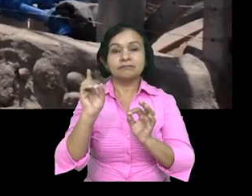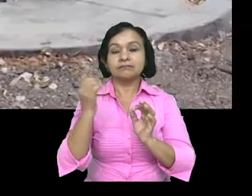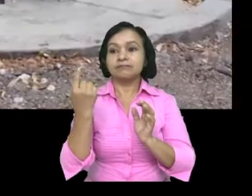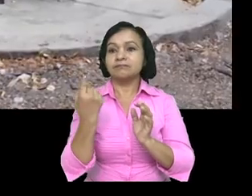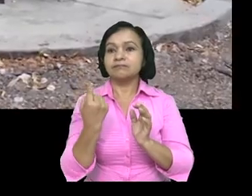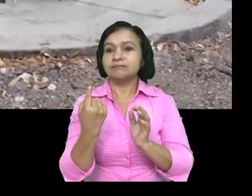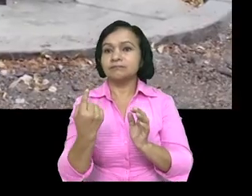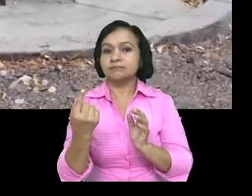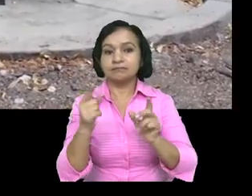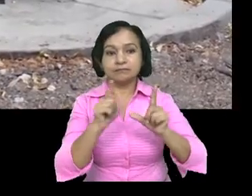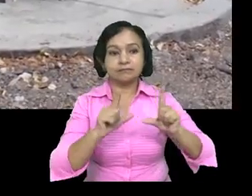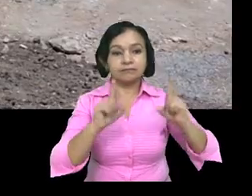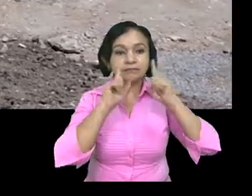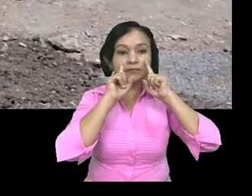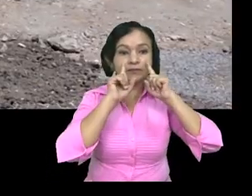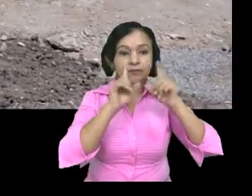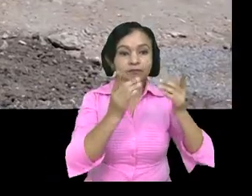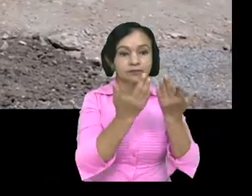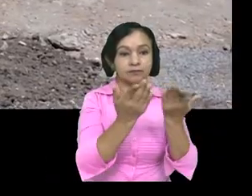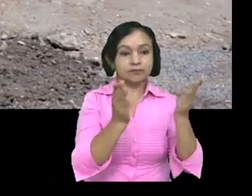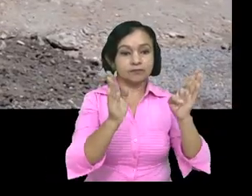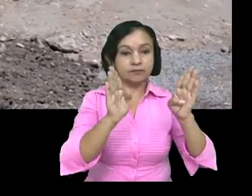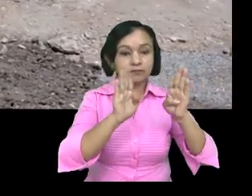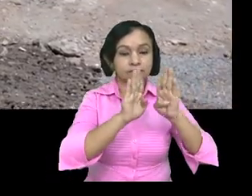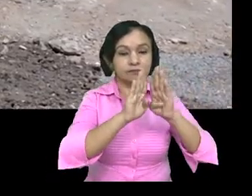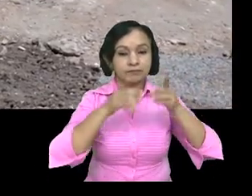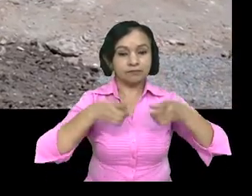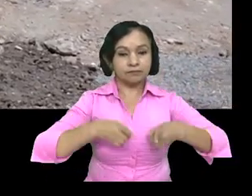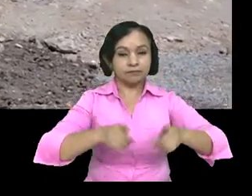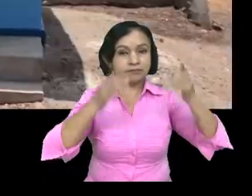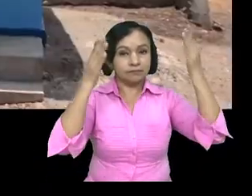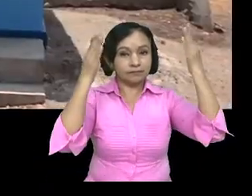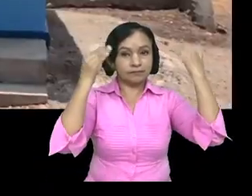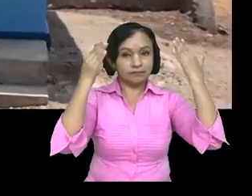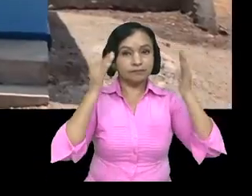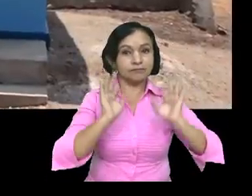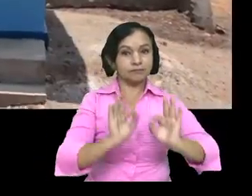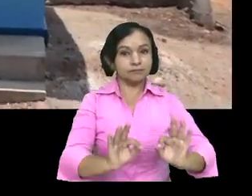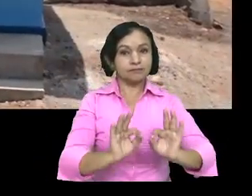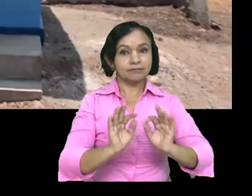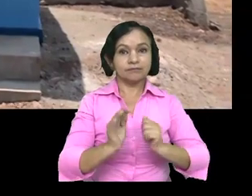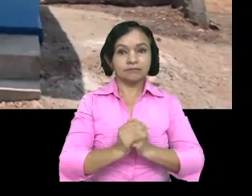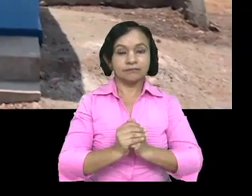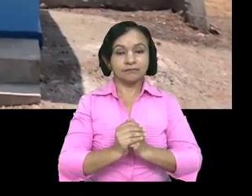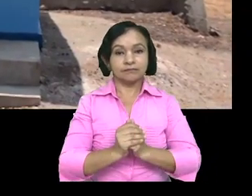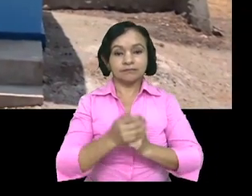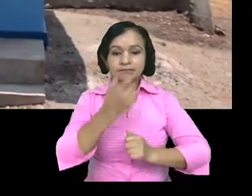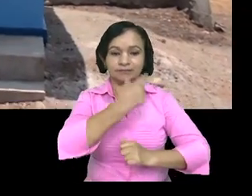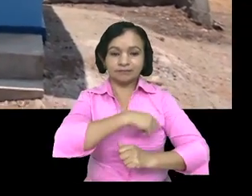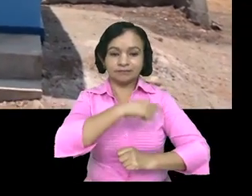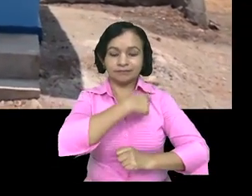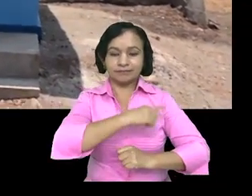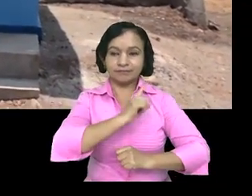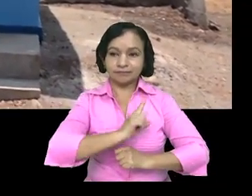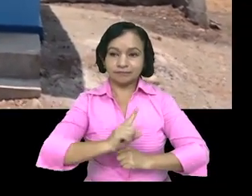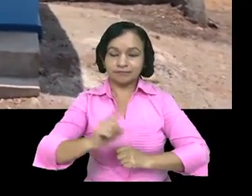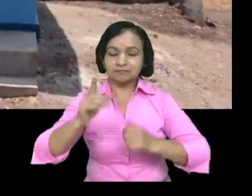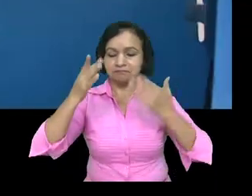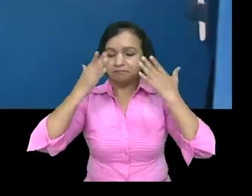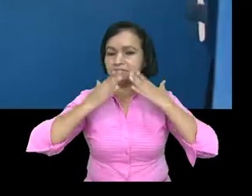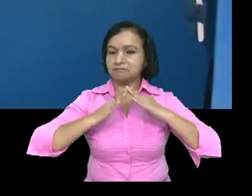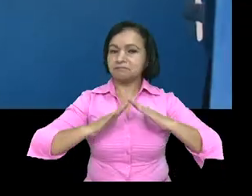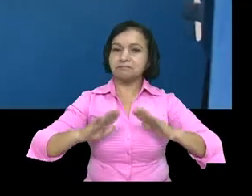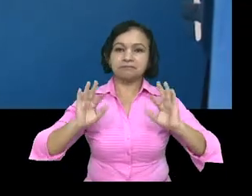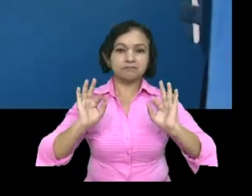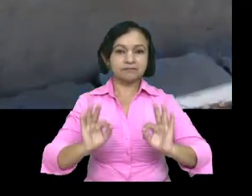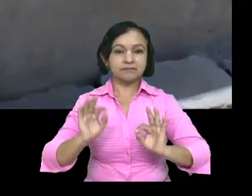bañar en un lugar seguro, donde con dignidad, ¿verdad?, podemos, claro, decir, y se va a la escuela más fresquecito,